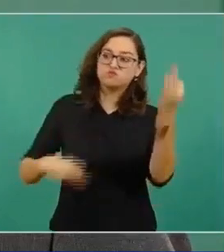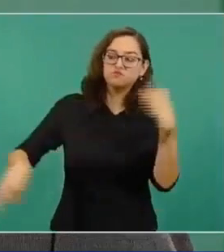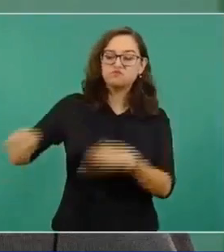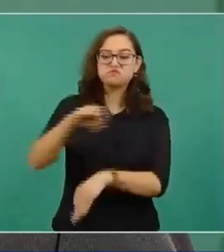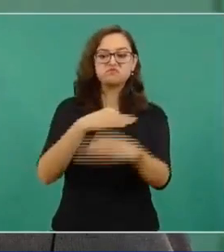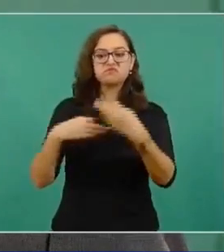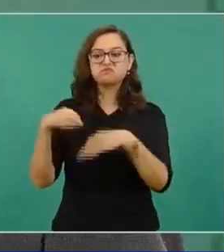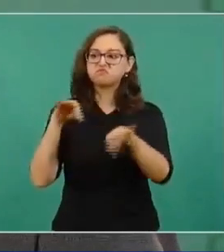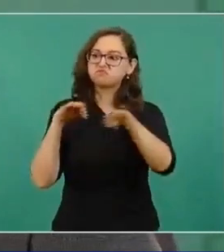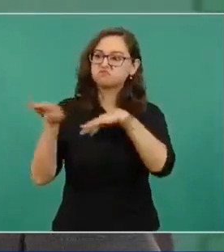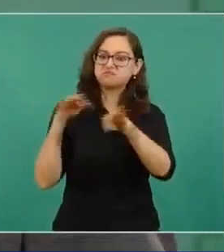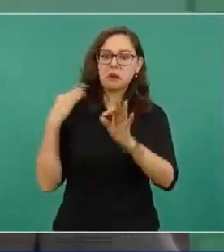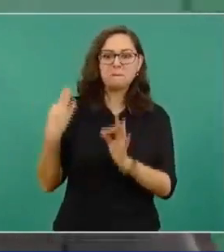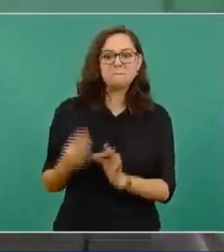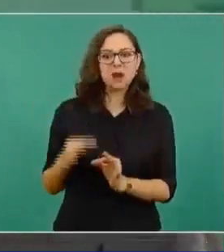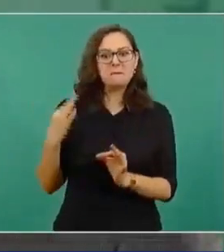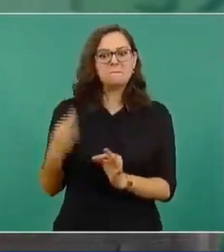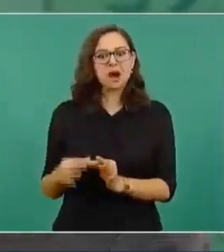Y pudieron